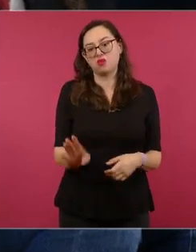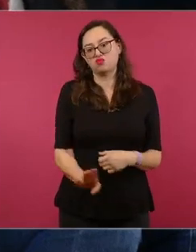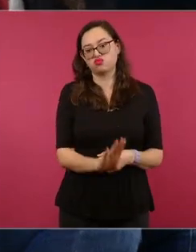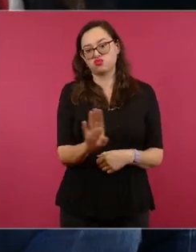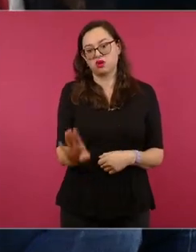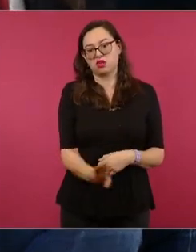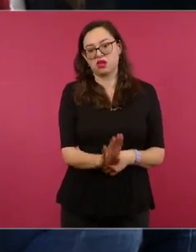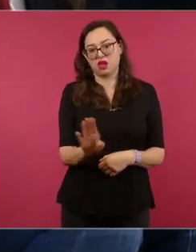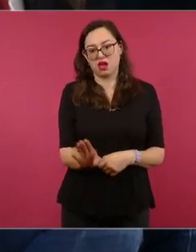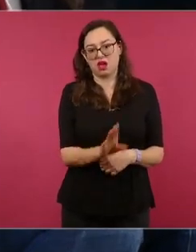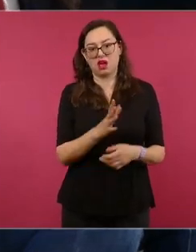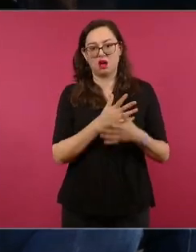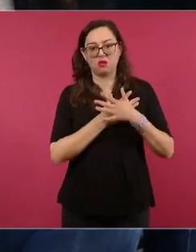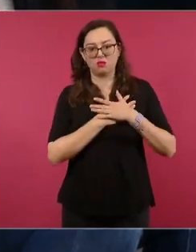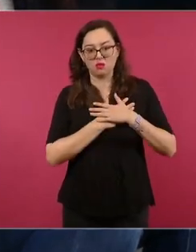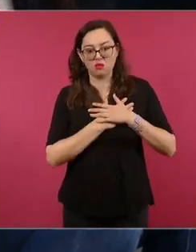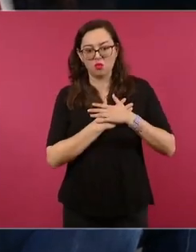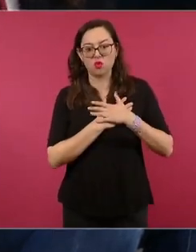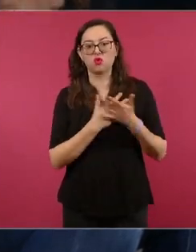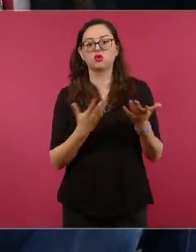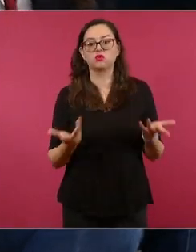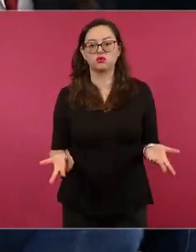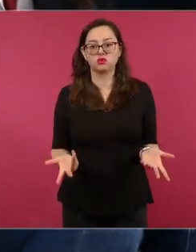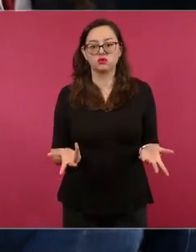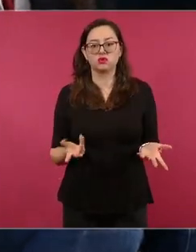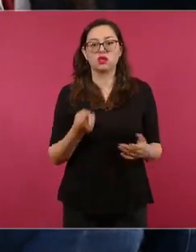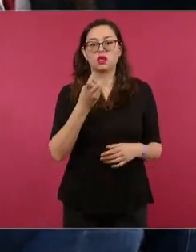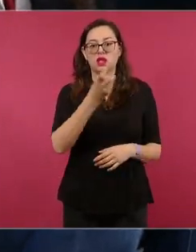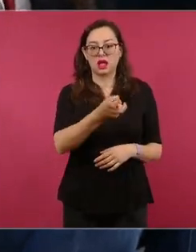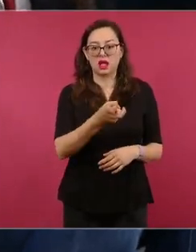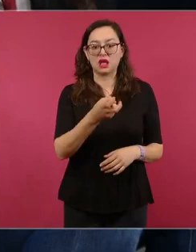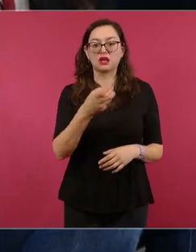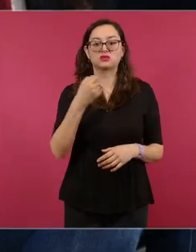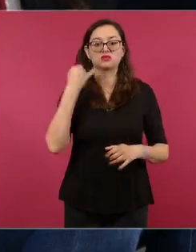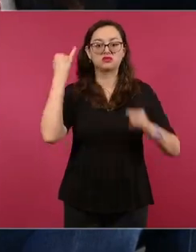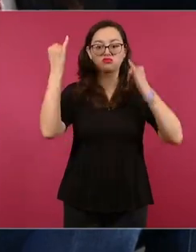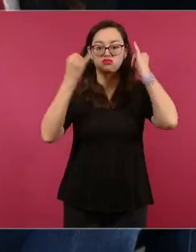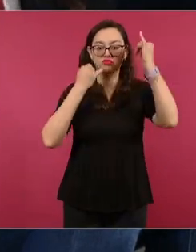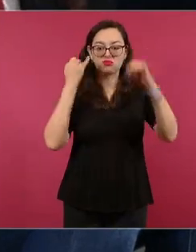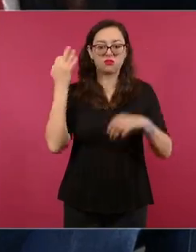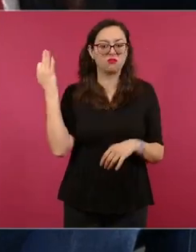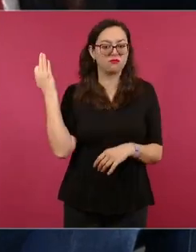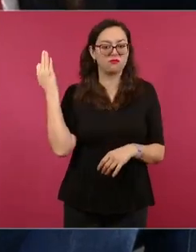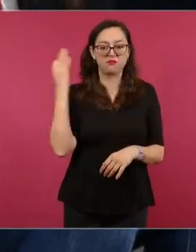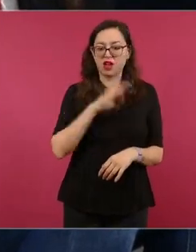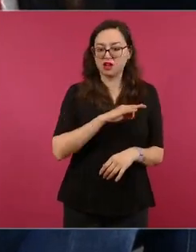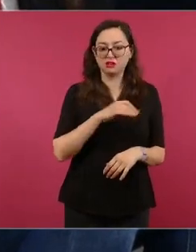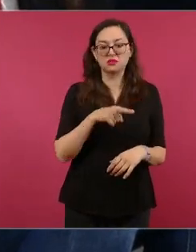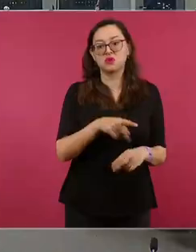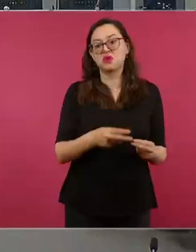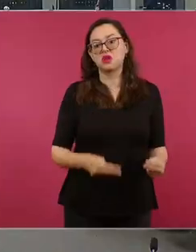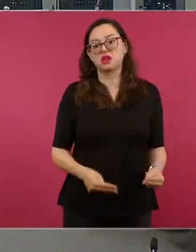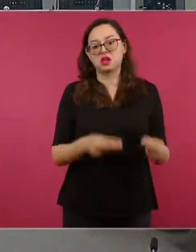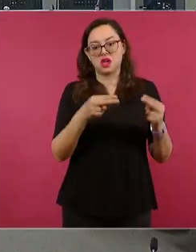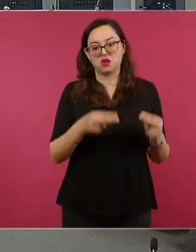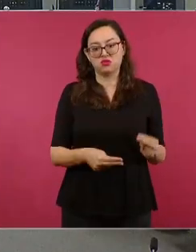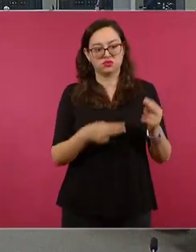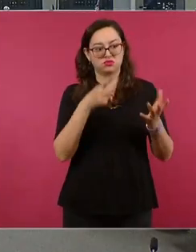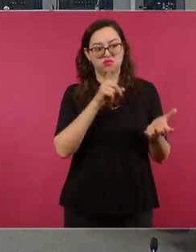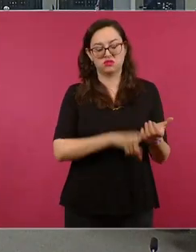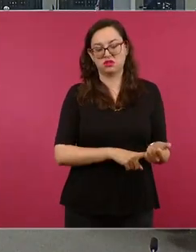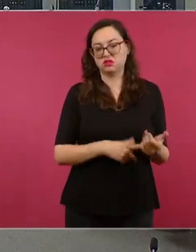amor. Se sigue asusando a las personas a que conserven falsas creencias cuando esto solo beneficia a un grupúsculo